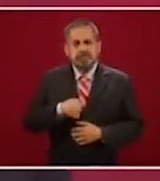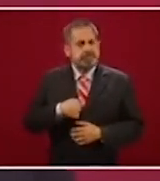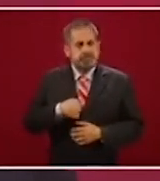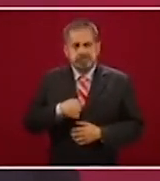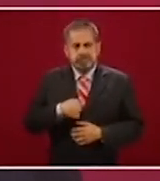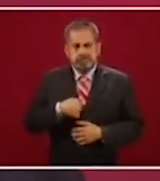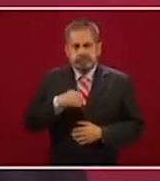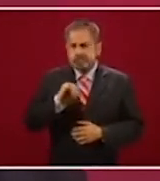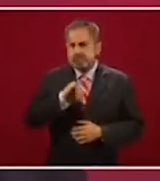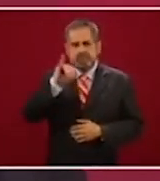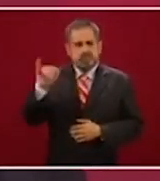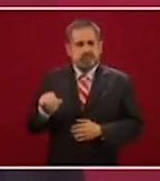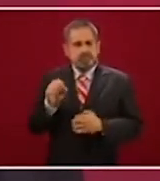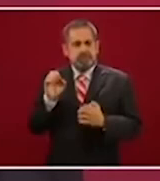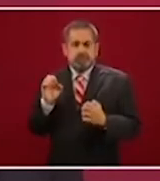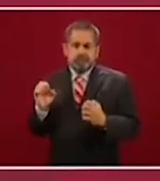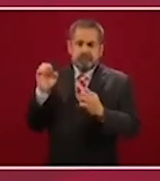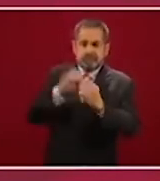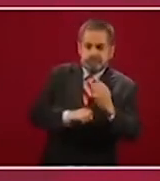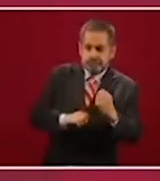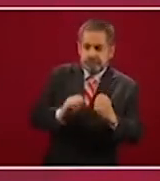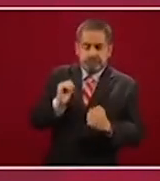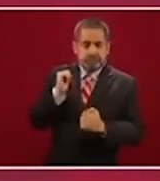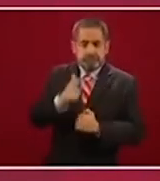los voy a engañar.